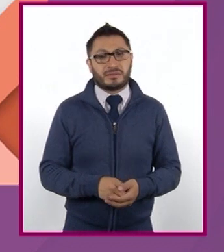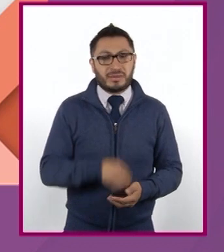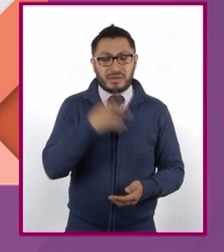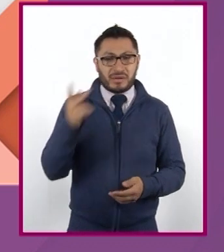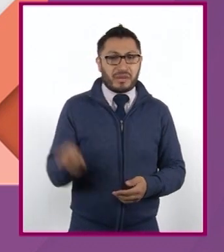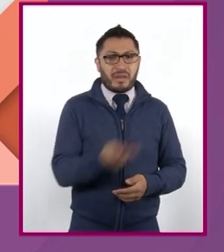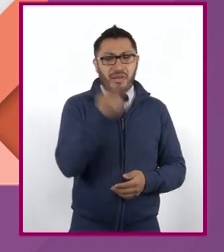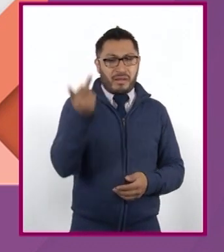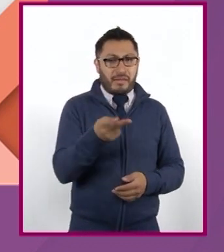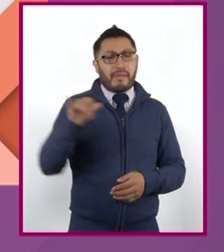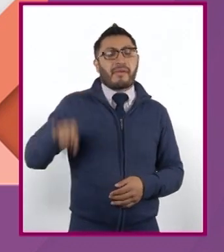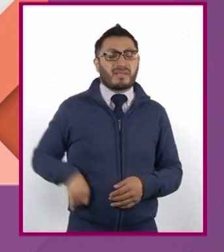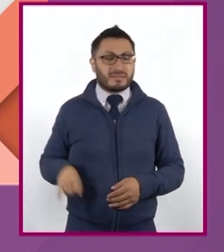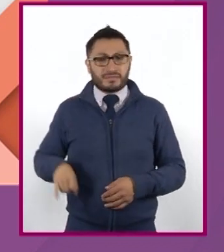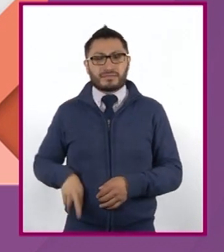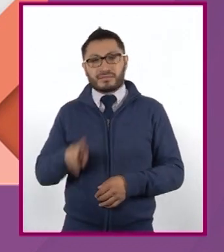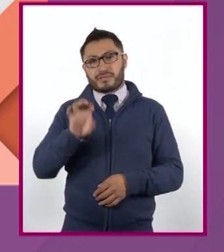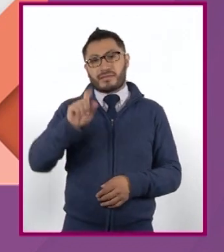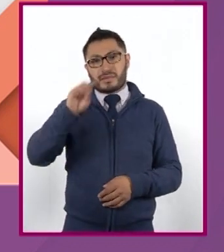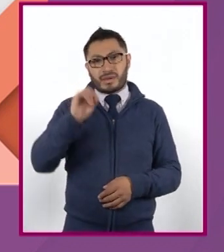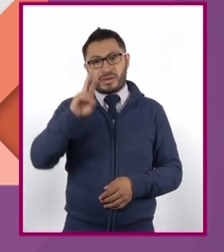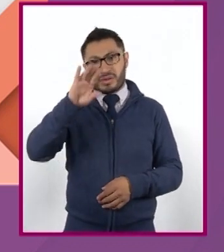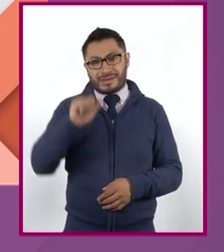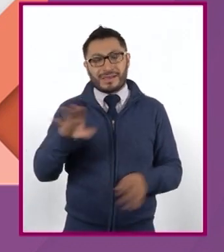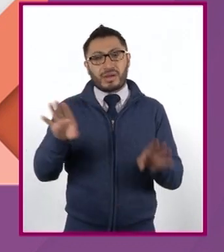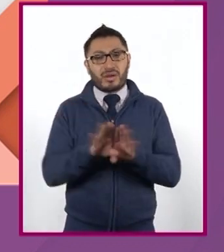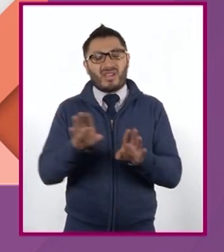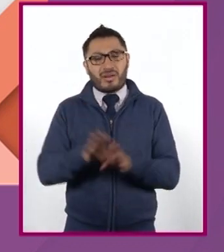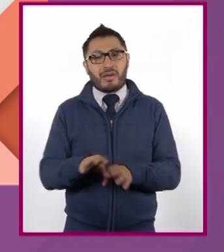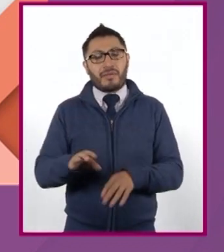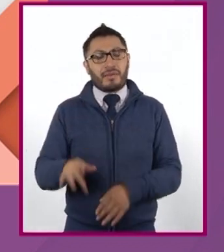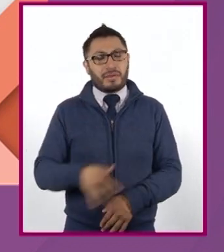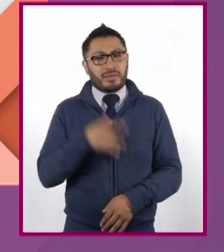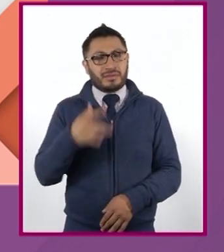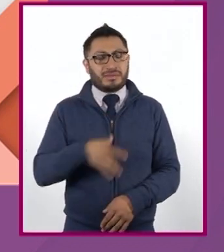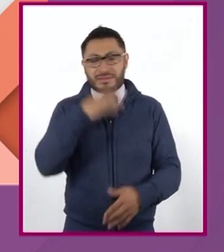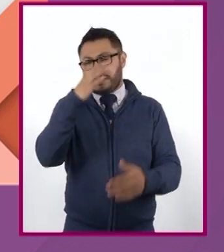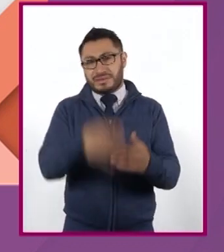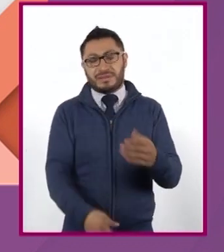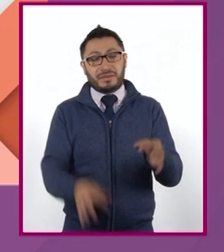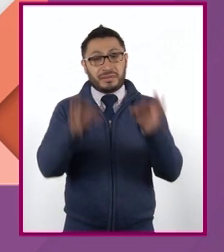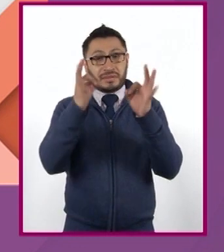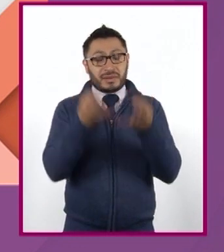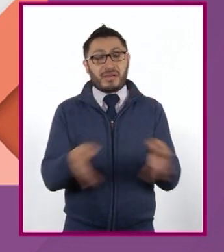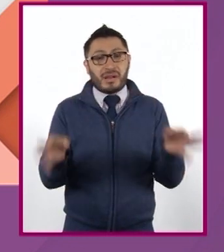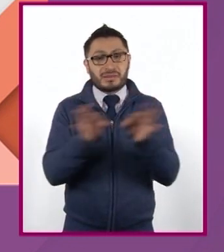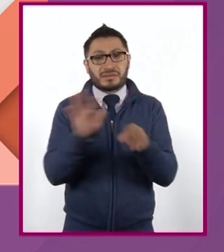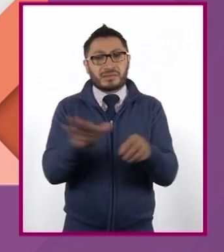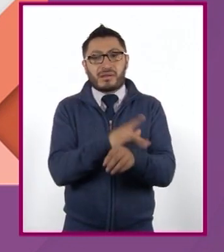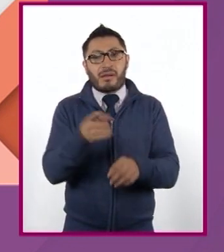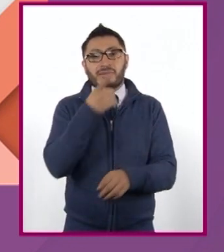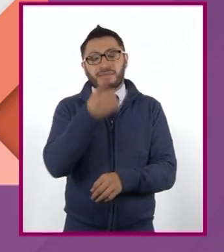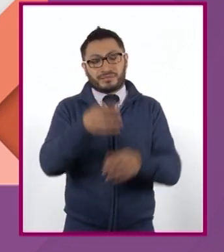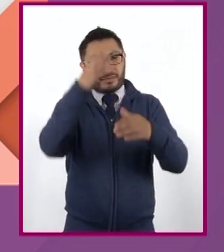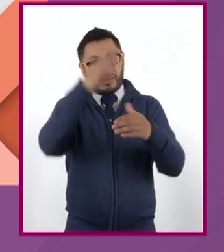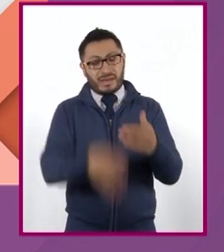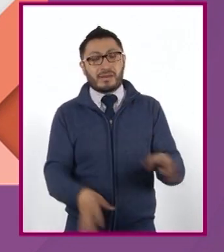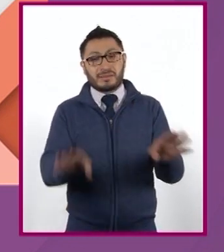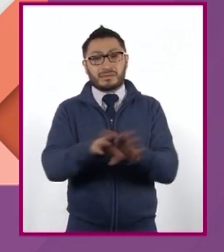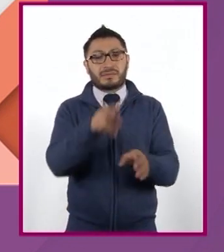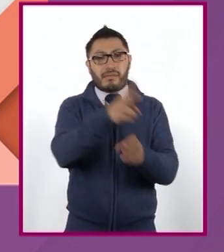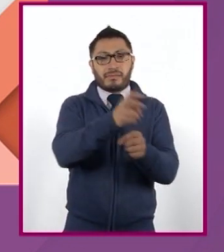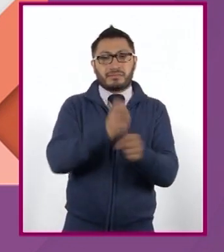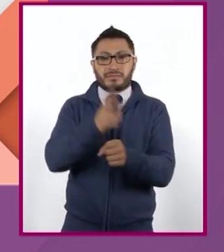pregunta retórica da una sensación de conclusión fundamental, ya que concluye lo dicho invitando